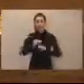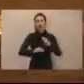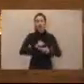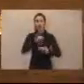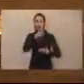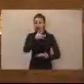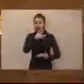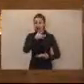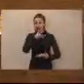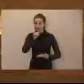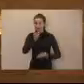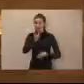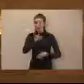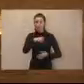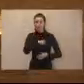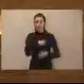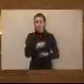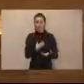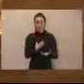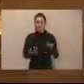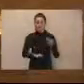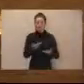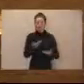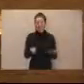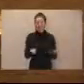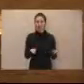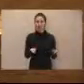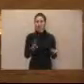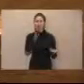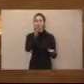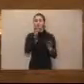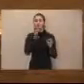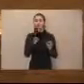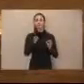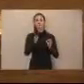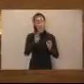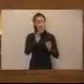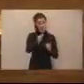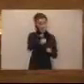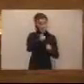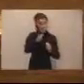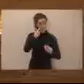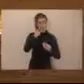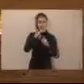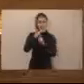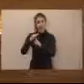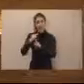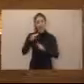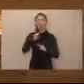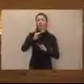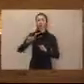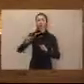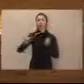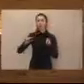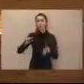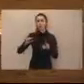No podemos contrastar porque las informaciones para saber cuál es el estado de las diferentes partidas no